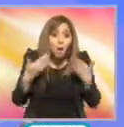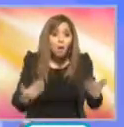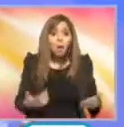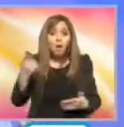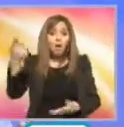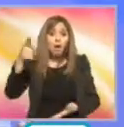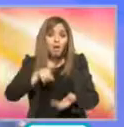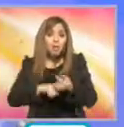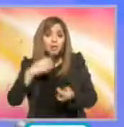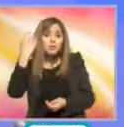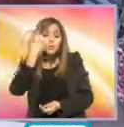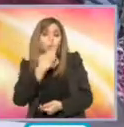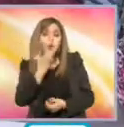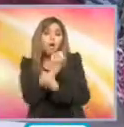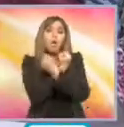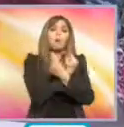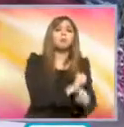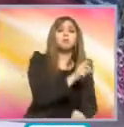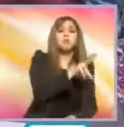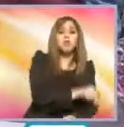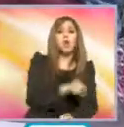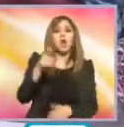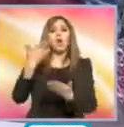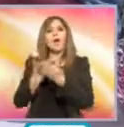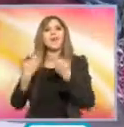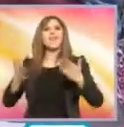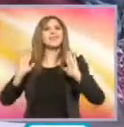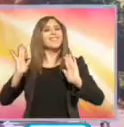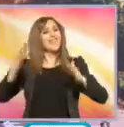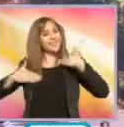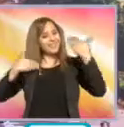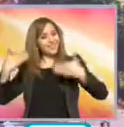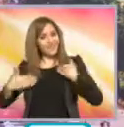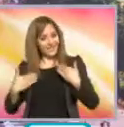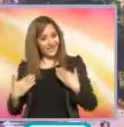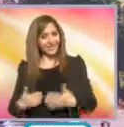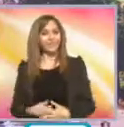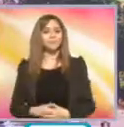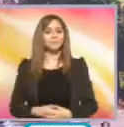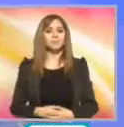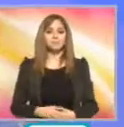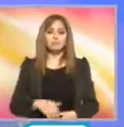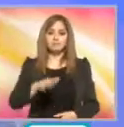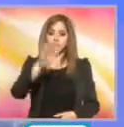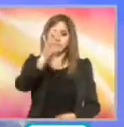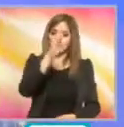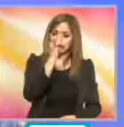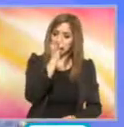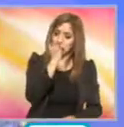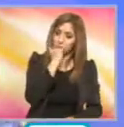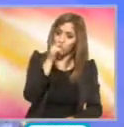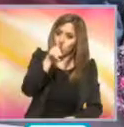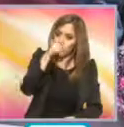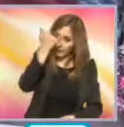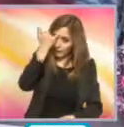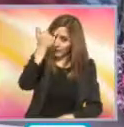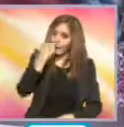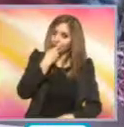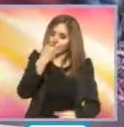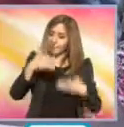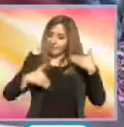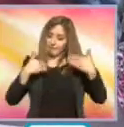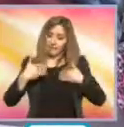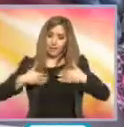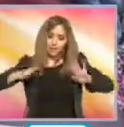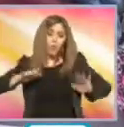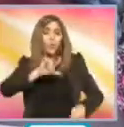es más Sí. interactivo, ¿no? Sí. Bueno, eso visto desde tu perspectiva, ¿no? Sí, Dices, ya está a tu más- edad, a tu edad. Si yo me voy a